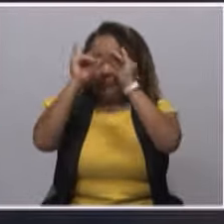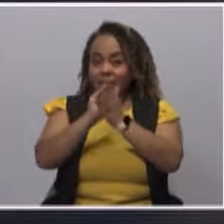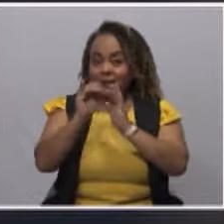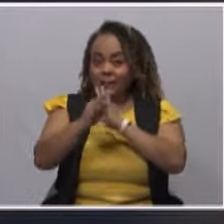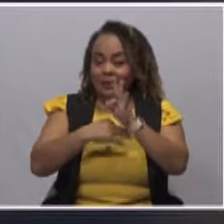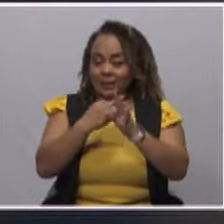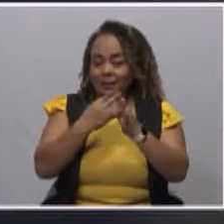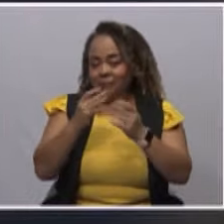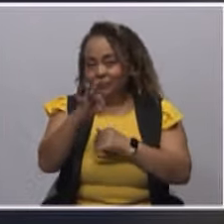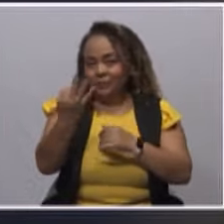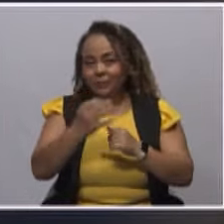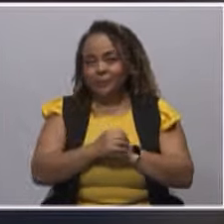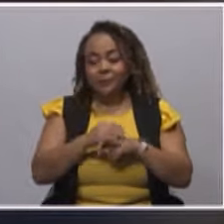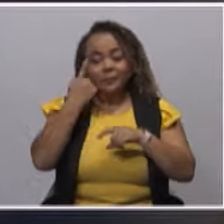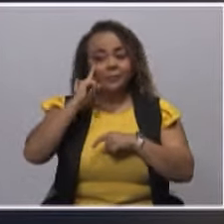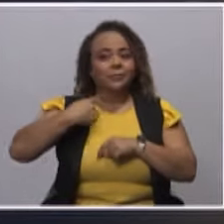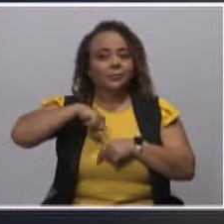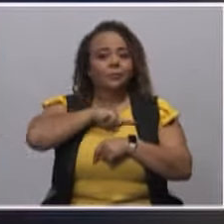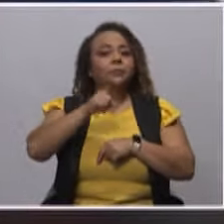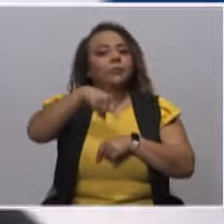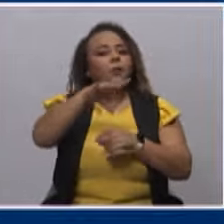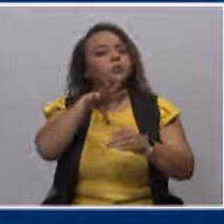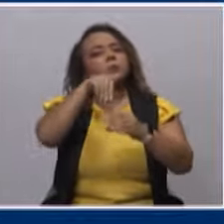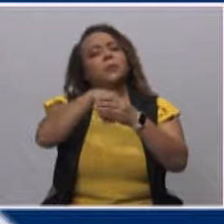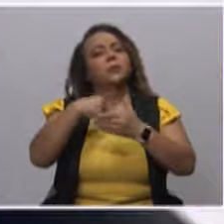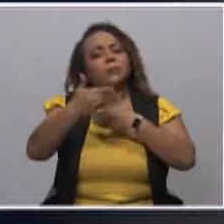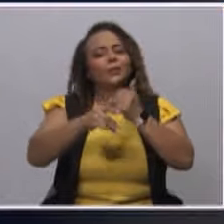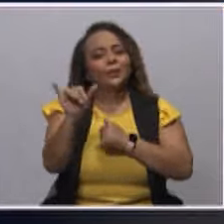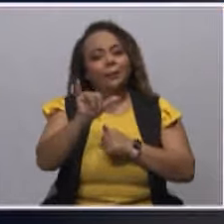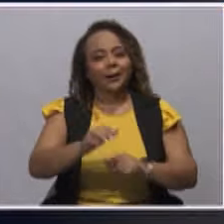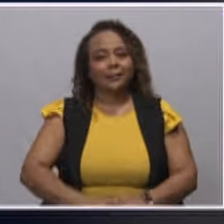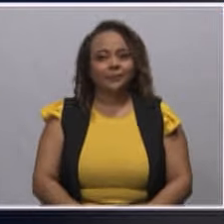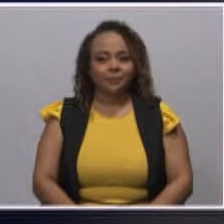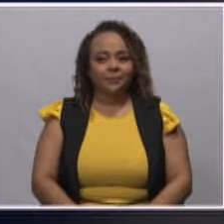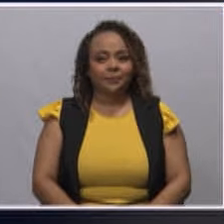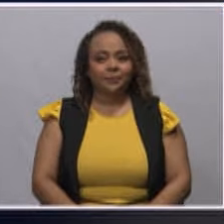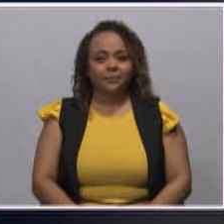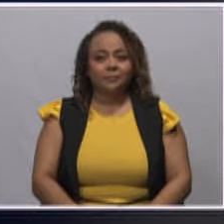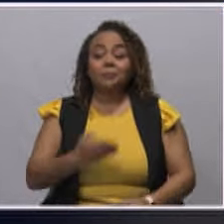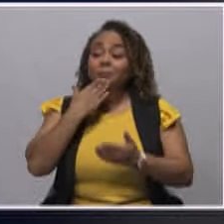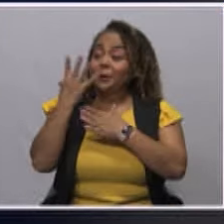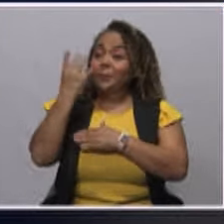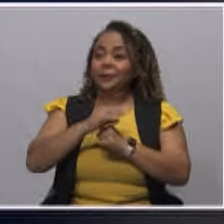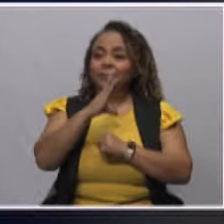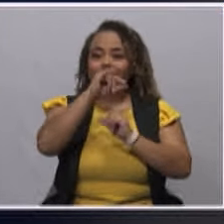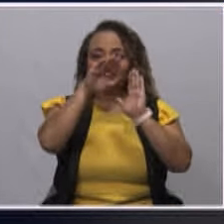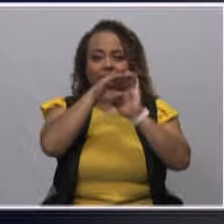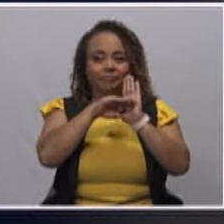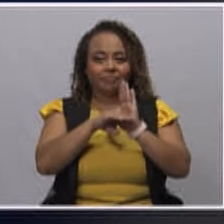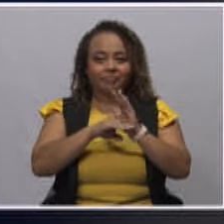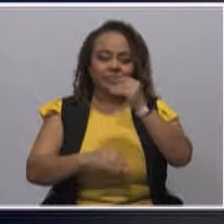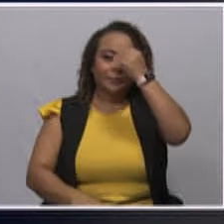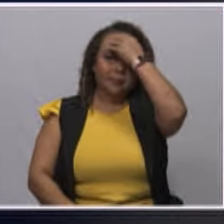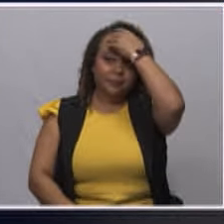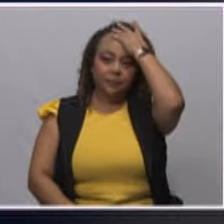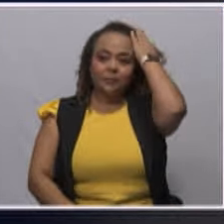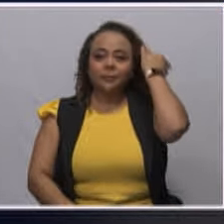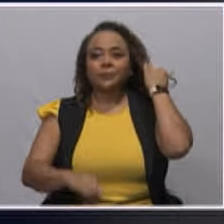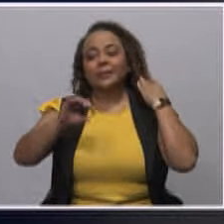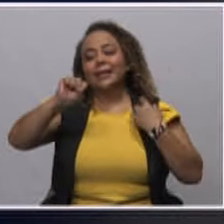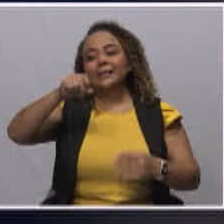aspecto pero para nosotros ustedes son parte del proceso también Bueno muy bonito y esta es la lista de